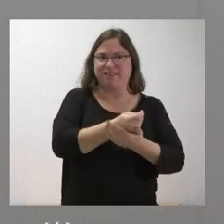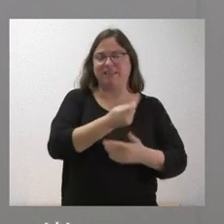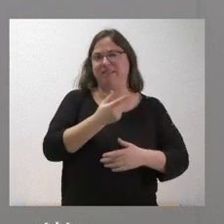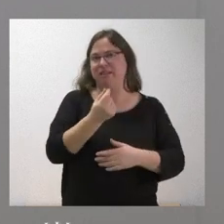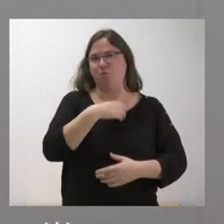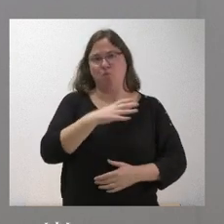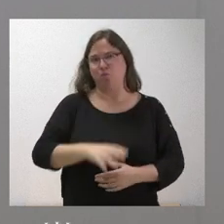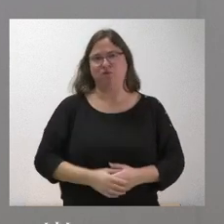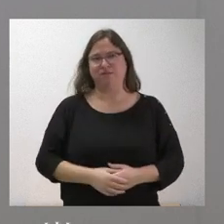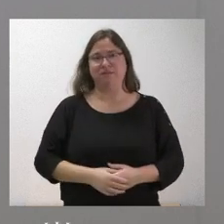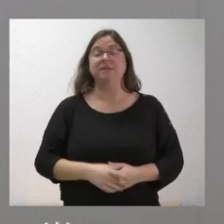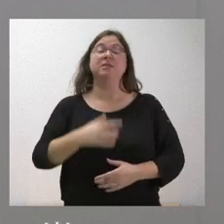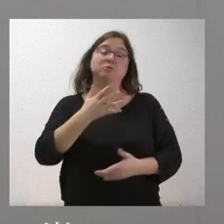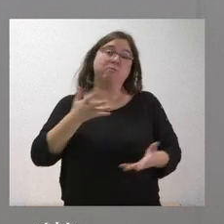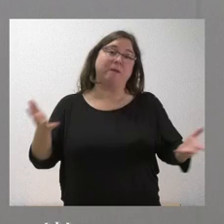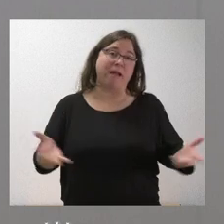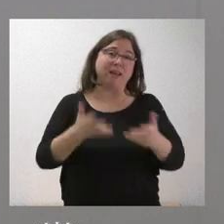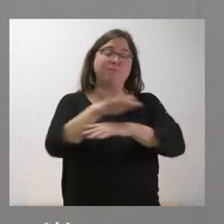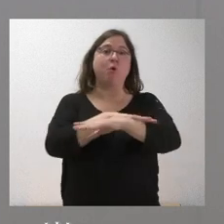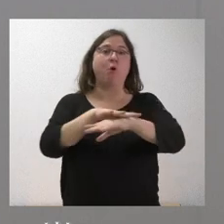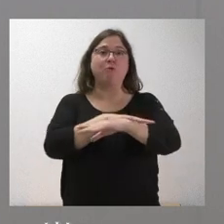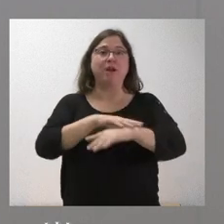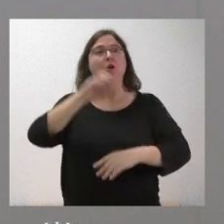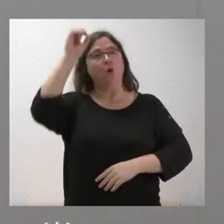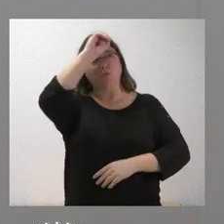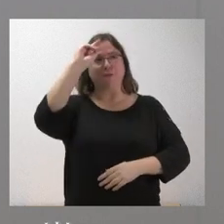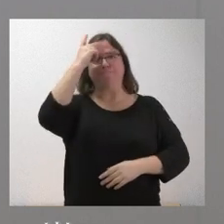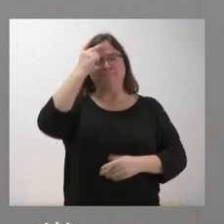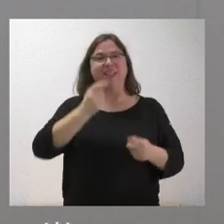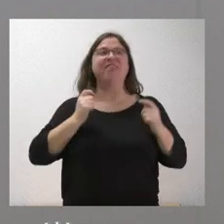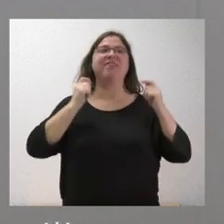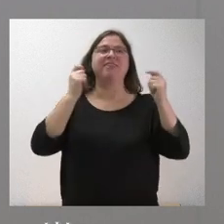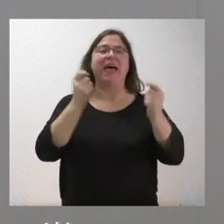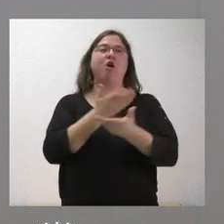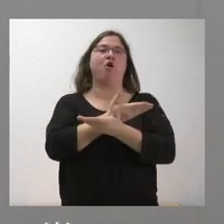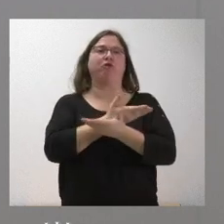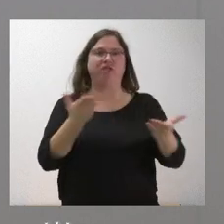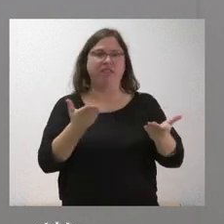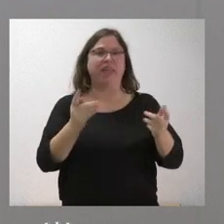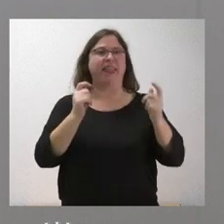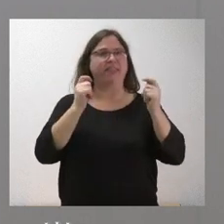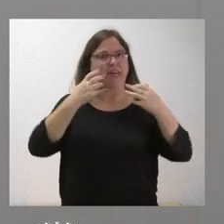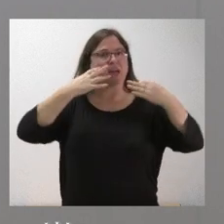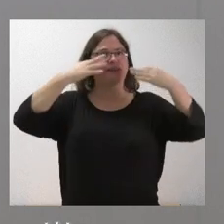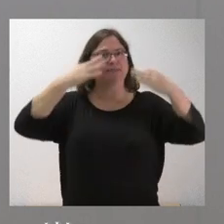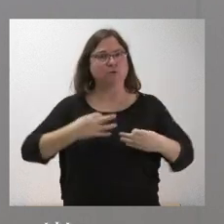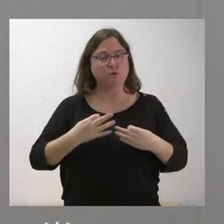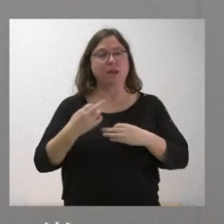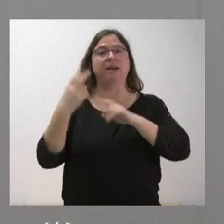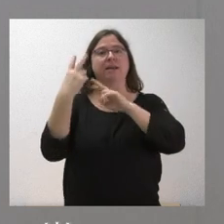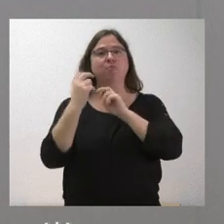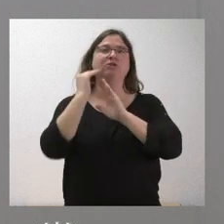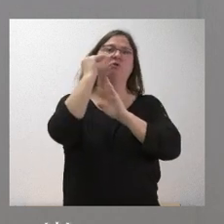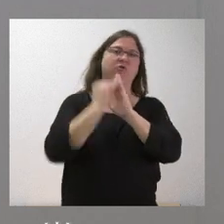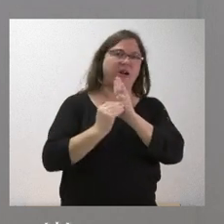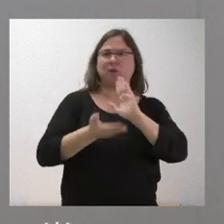animo al gobierno que cambie de opinión que empiece a generar confianza y seguridad que empiece a bajar impuestos y no a subirlos que